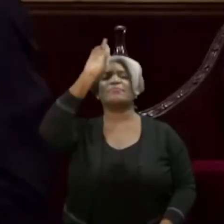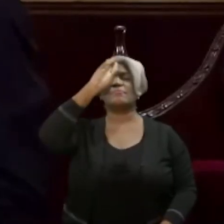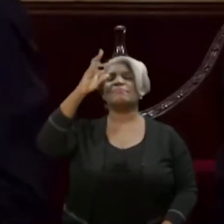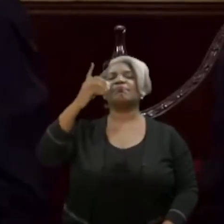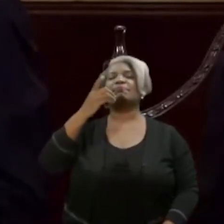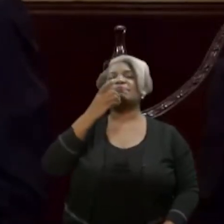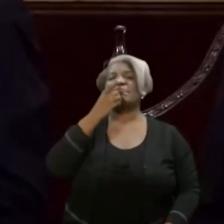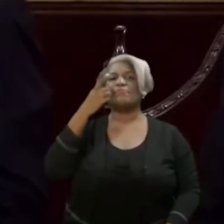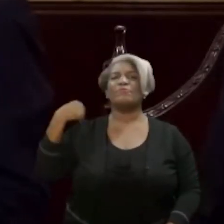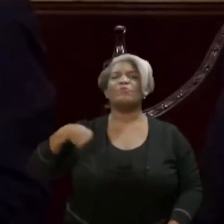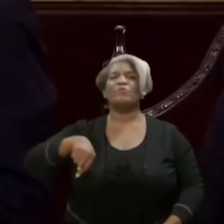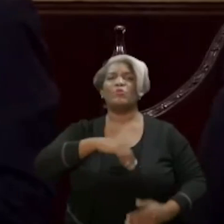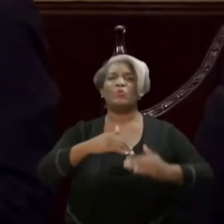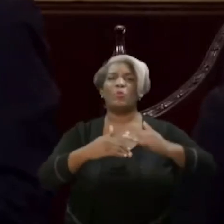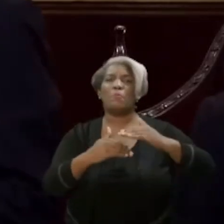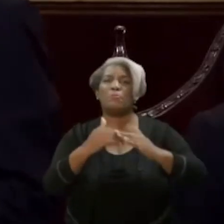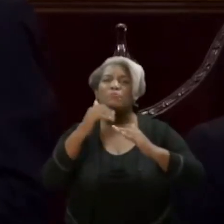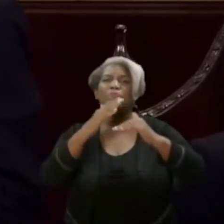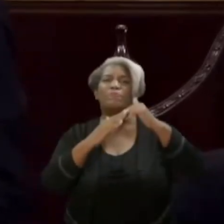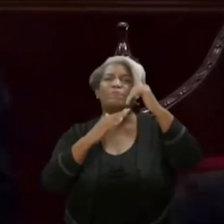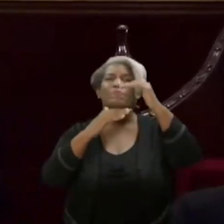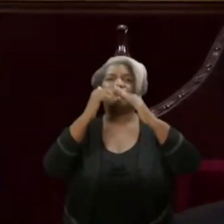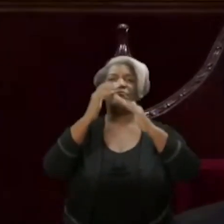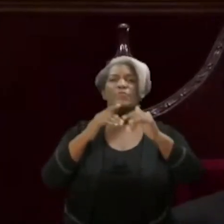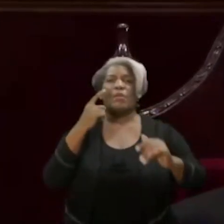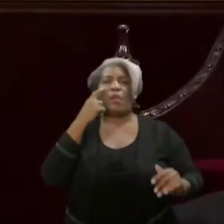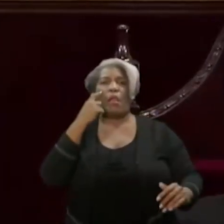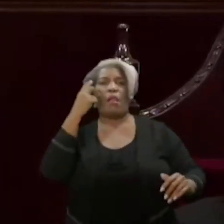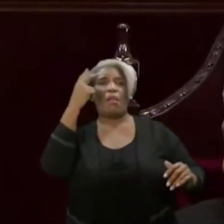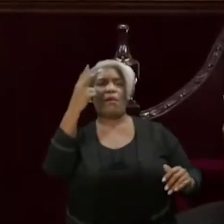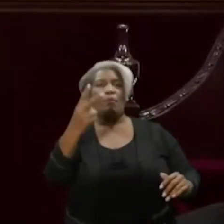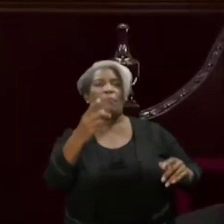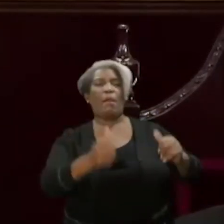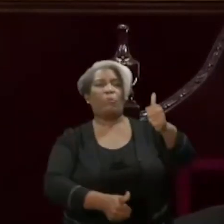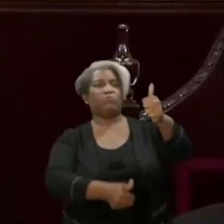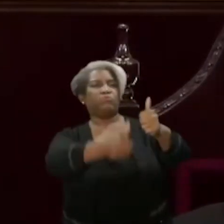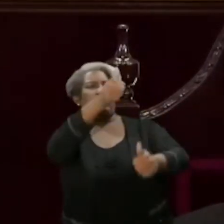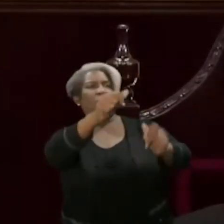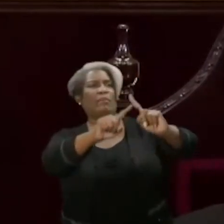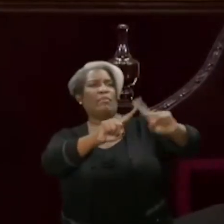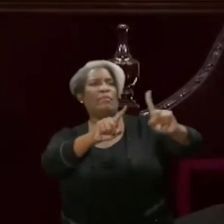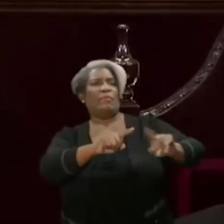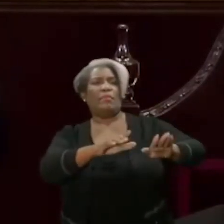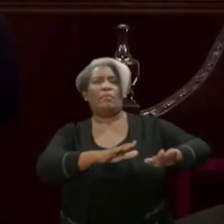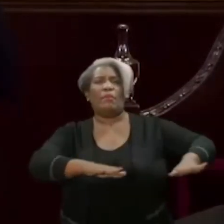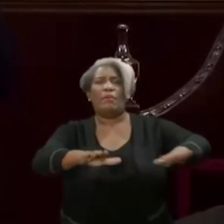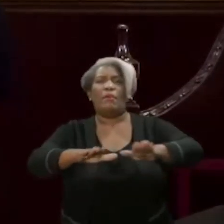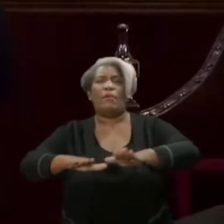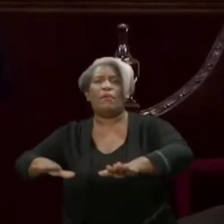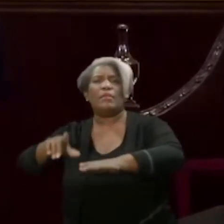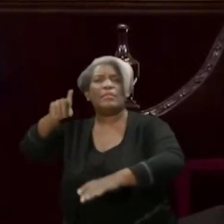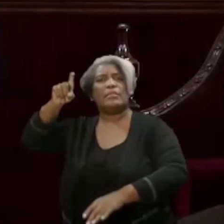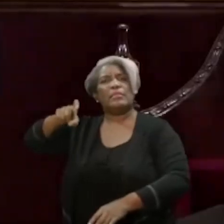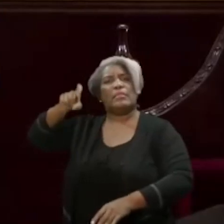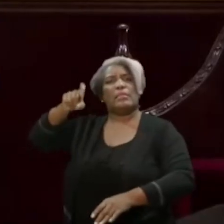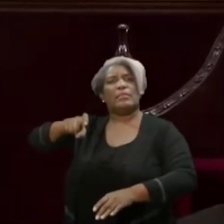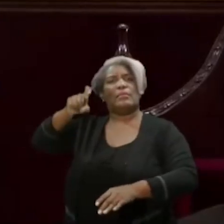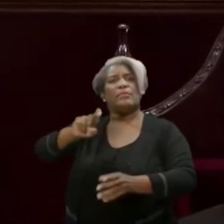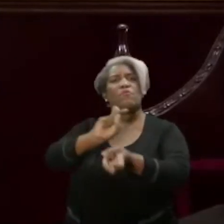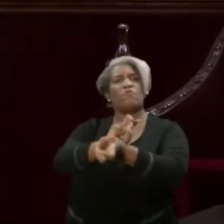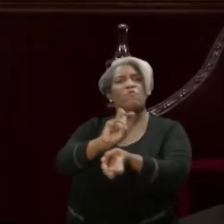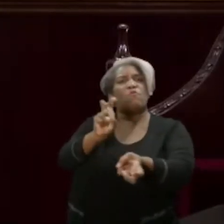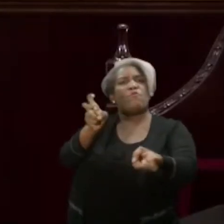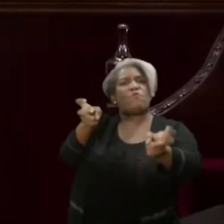Esta República Dominicana que estamos construyendo y que luce éxitos en muchos campos, debe también una reforma en